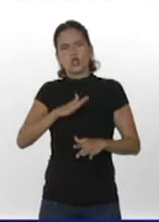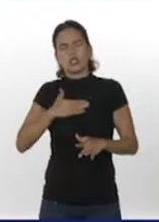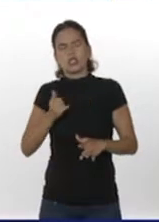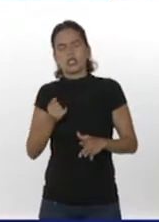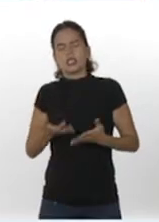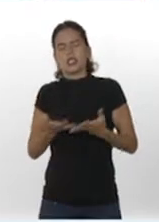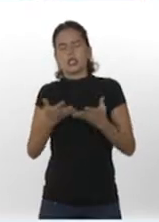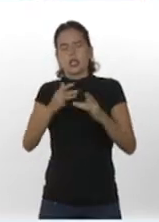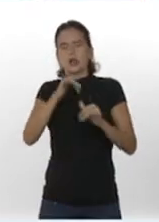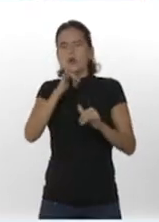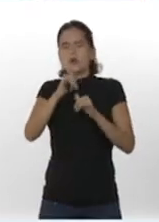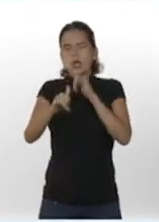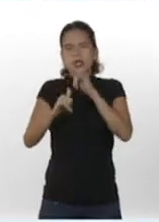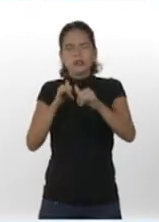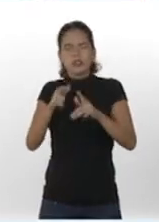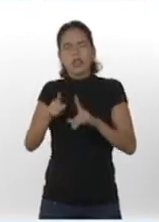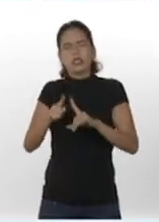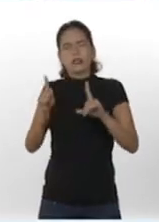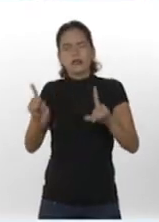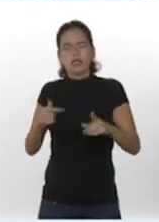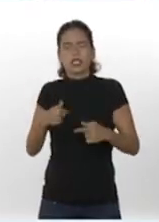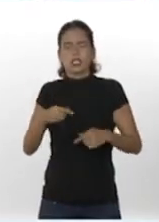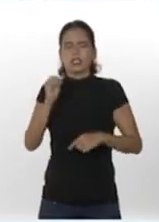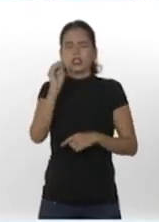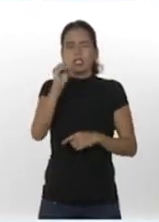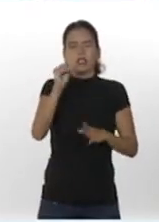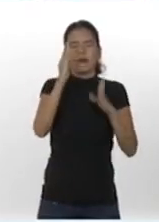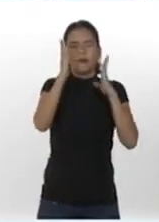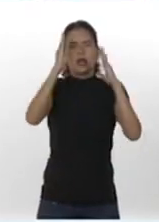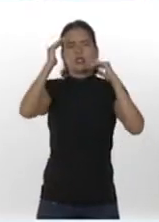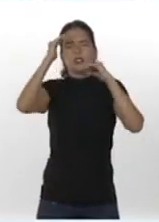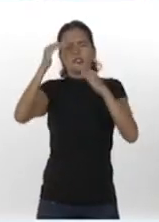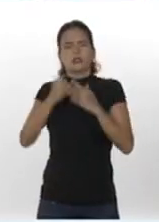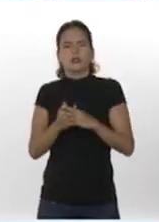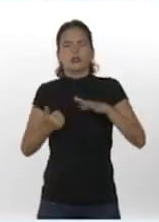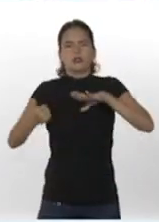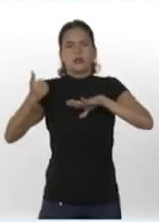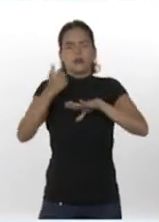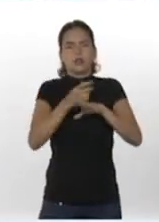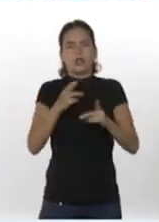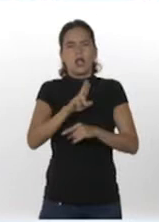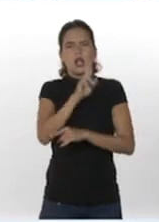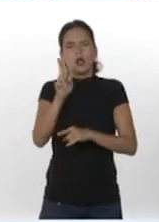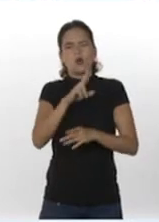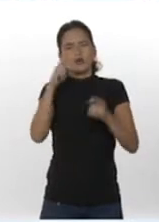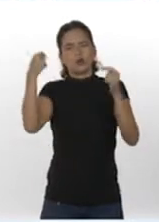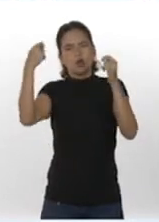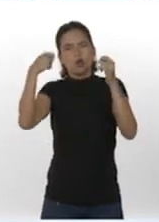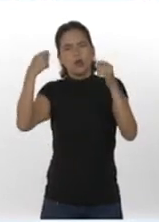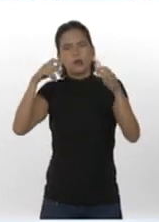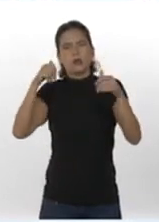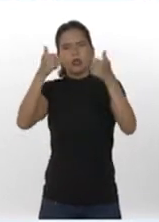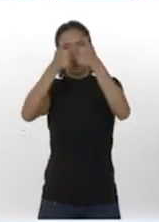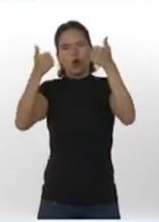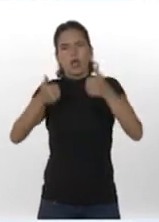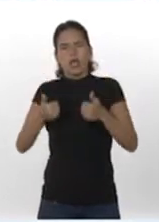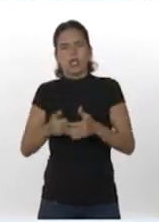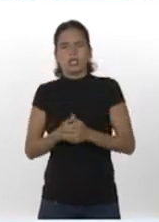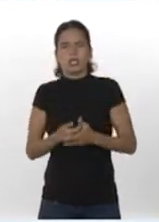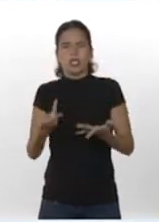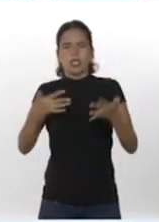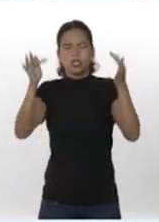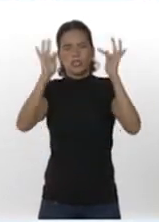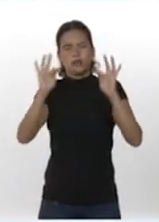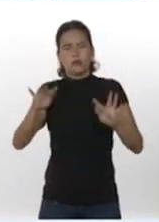espacios donde se quiere dar un mensaje alternativo, donde se quiere llamar la atención. La mayoría del uso del videoarte